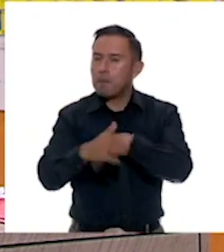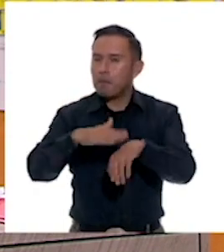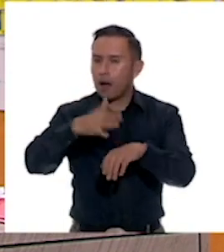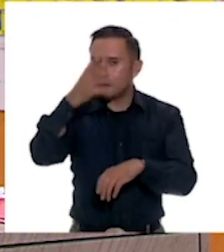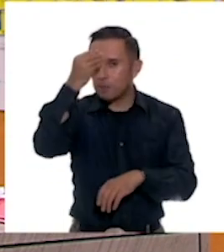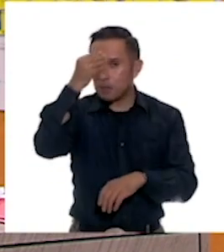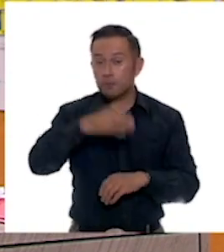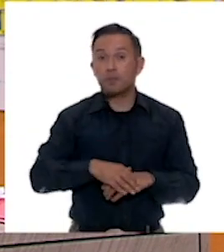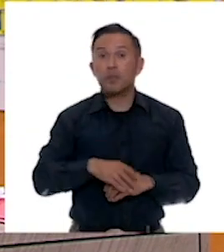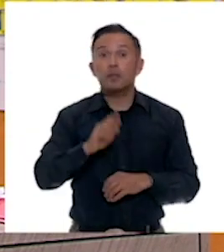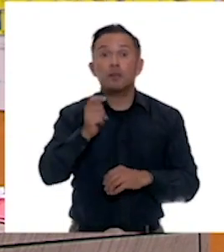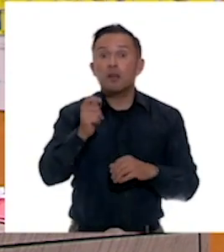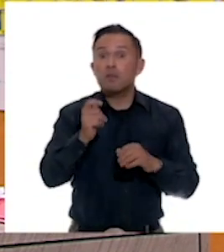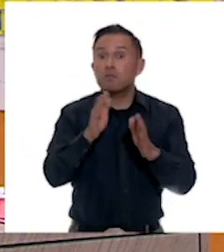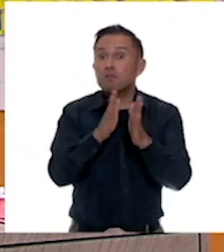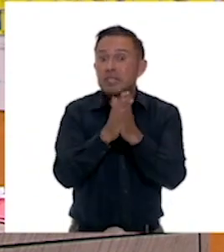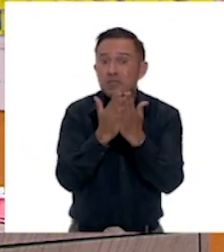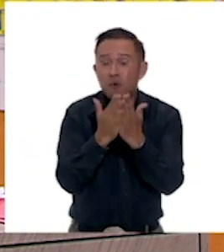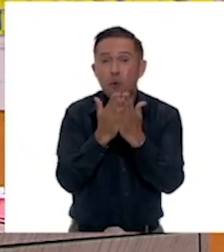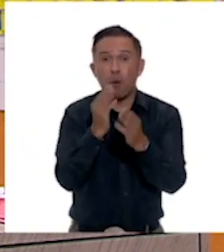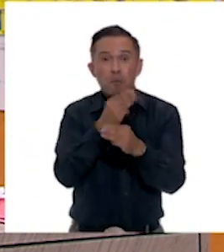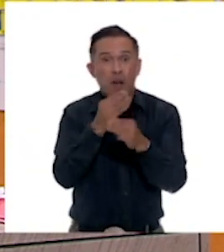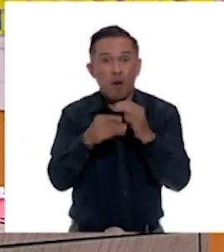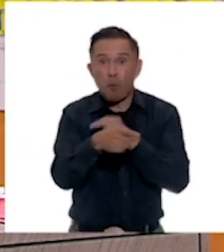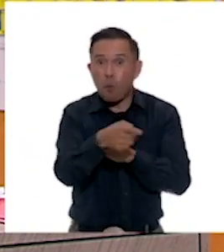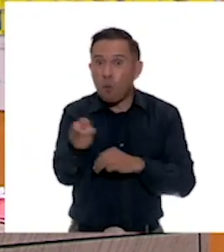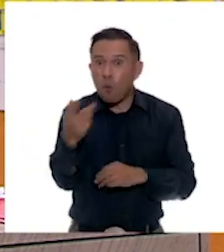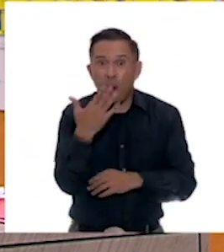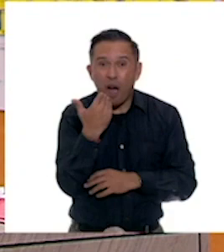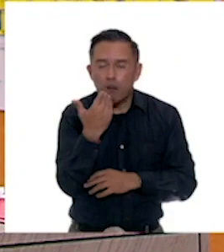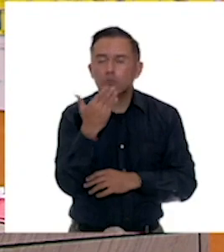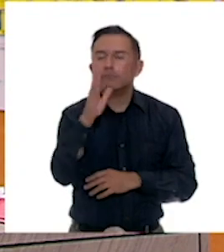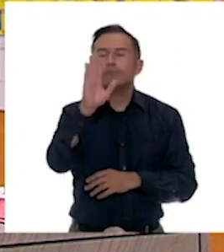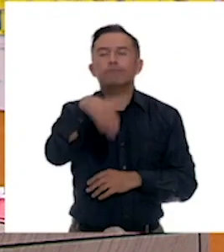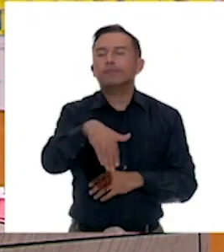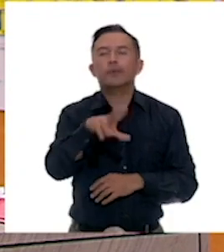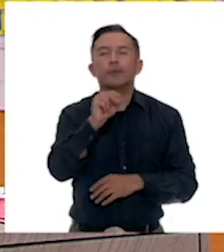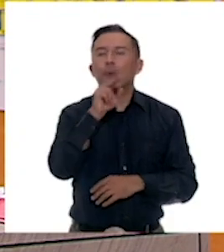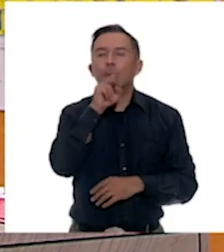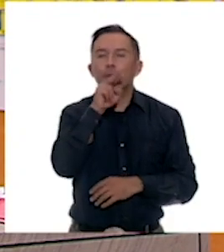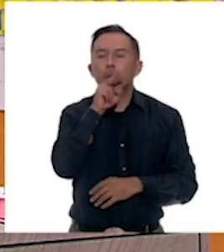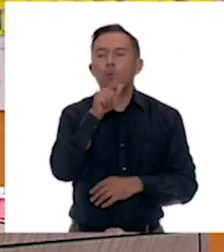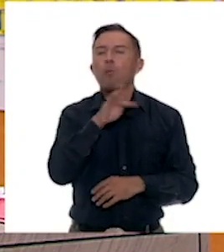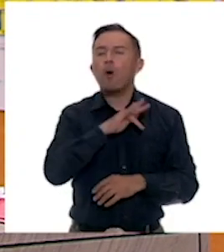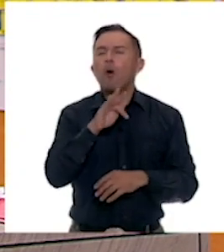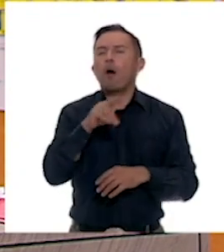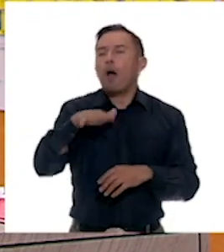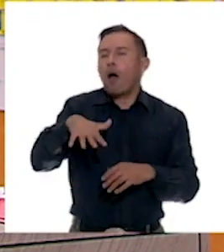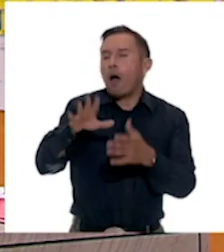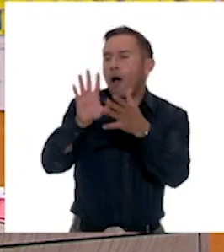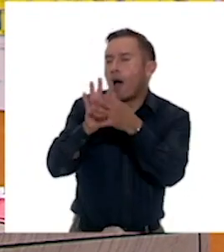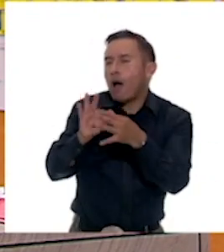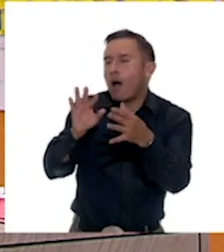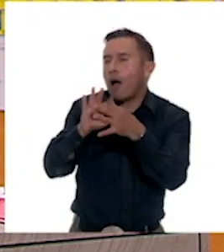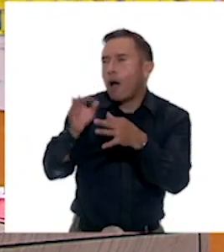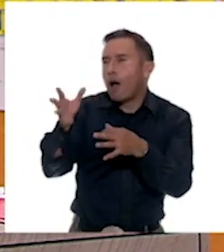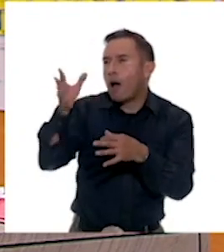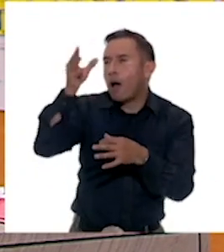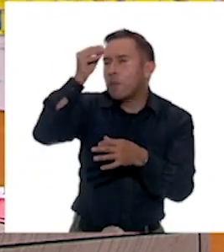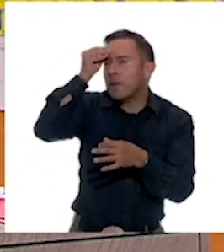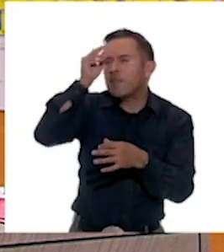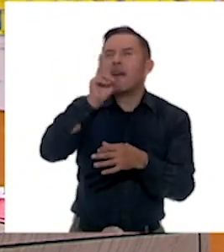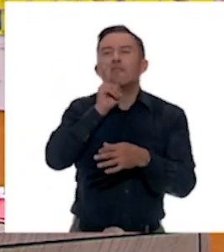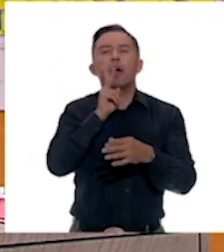con estos materiales, no te preocupes. En cualquier caso, platica con tu familia sobre lo que aprendiste. Seguro les